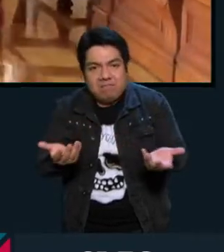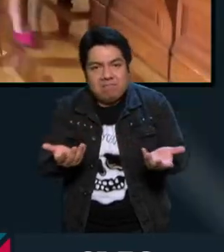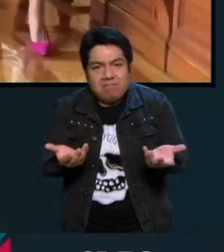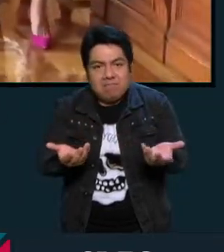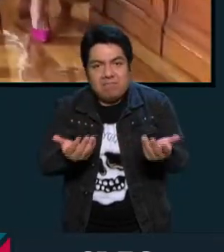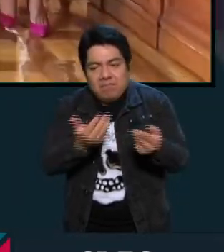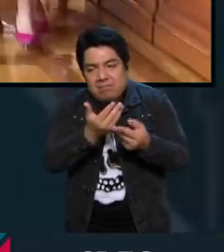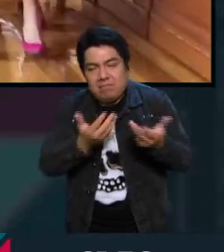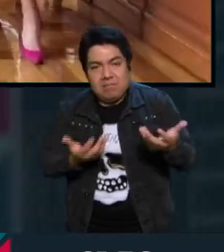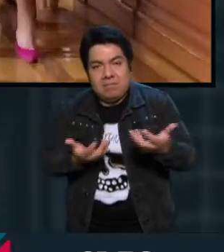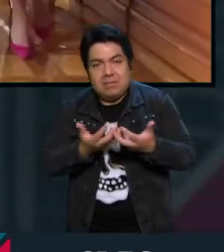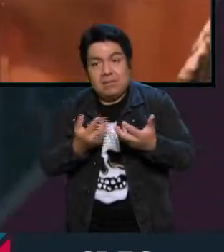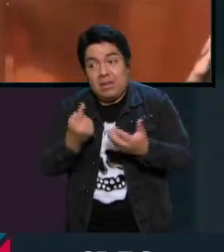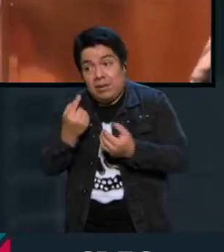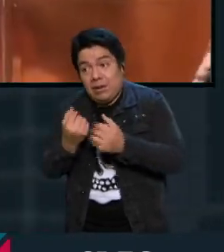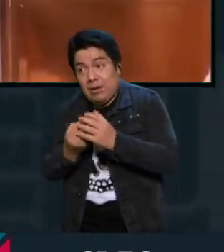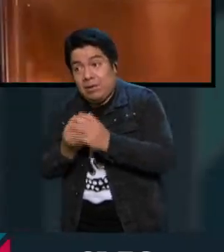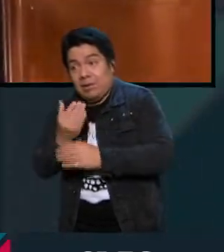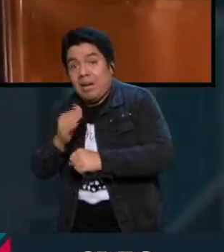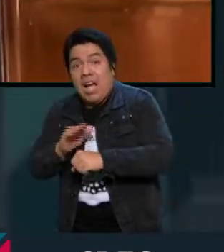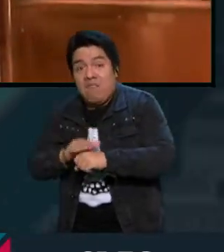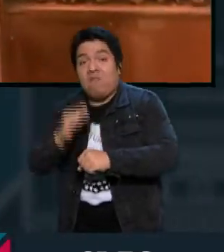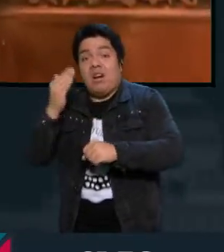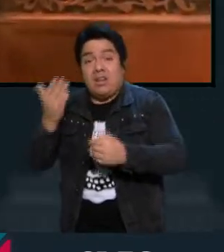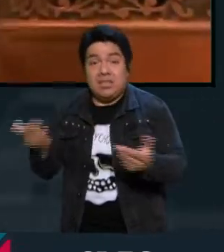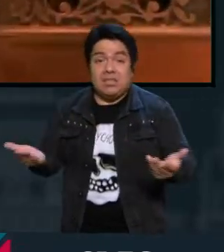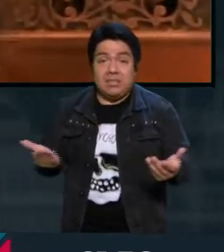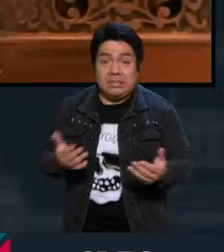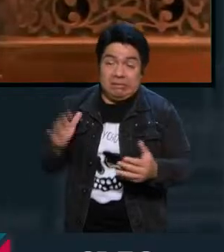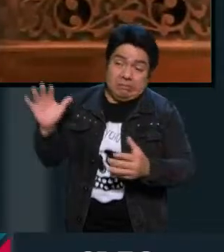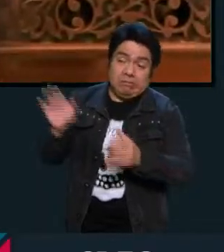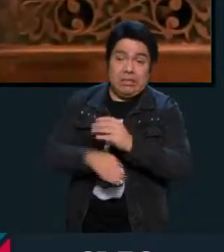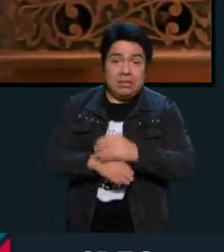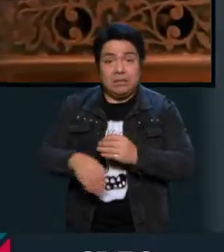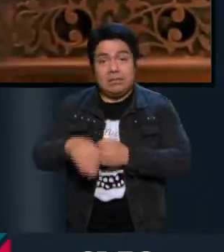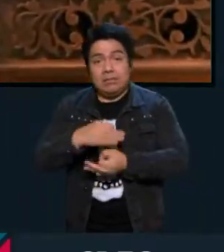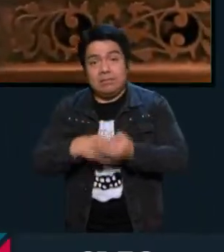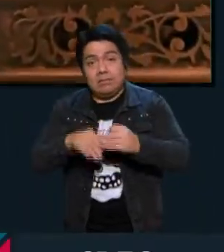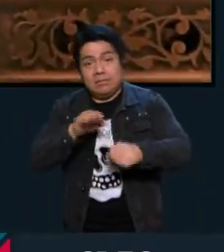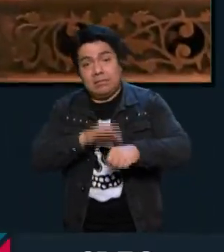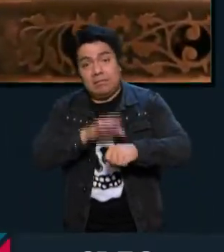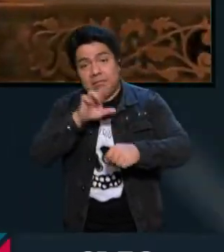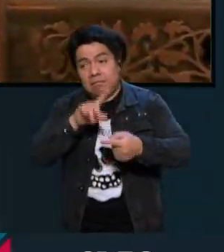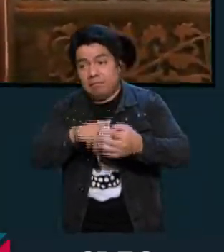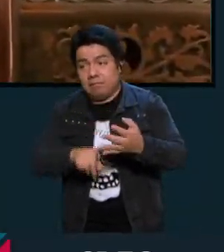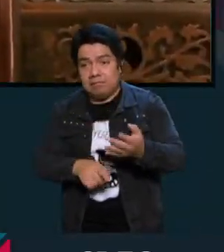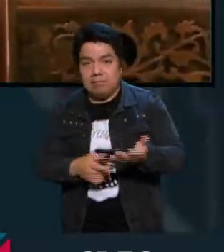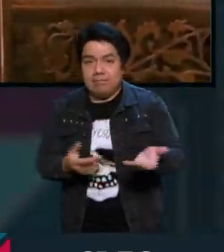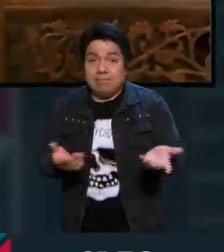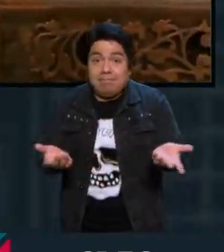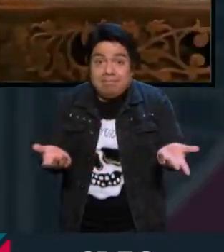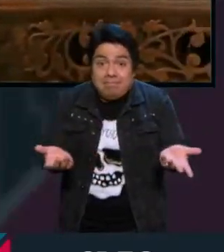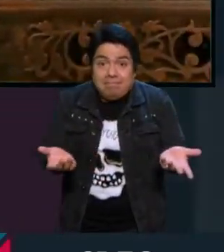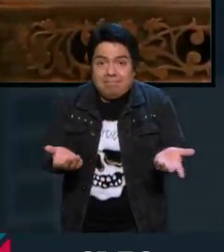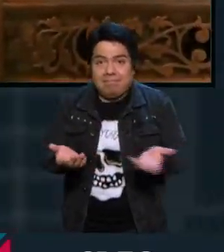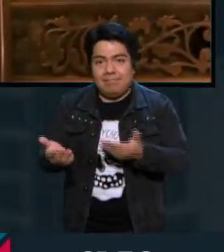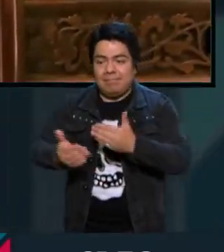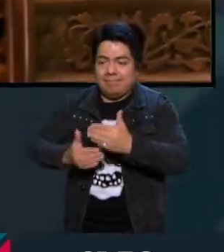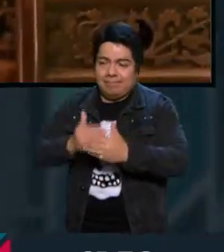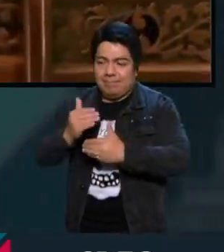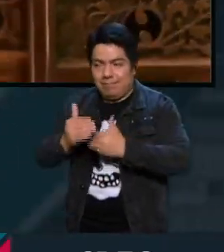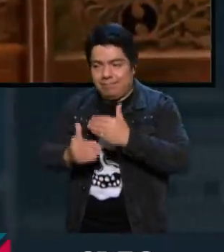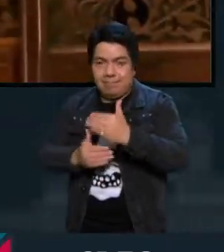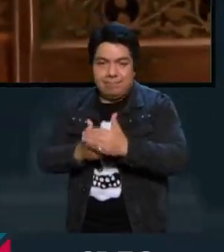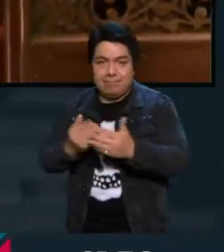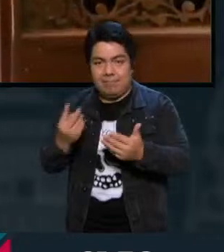y a una entrante todavía más popular que trae la aplanadora completa, mayorías calificadas, me parece que con el paso del tiempo incluso en